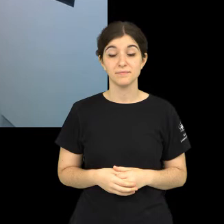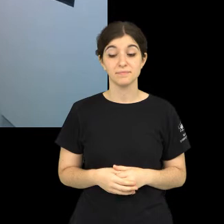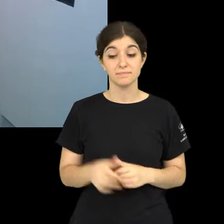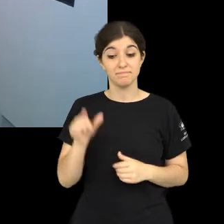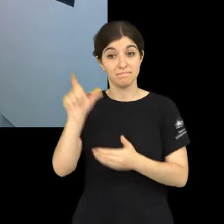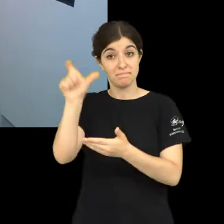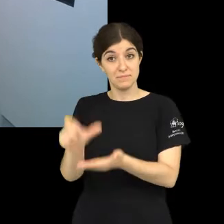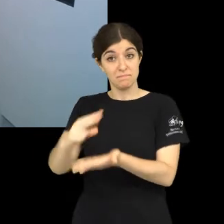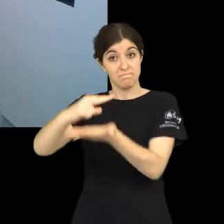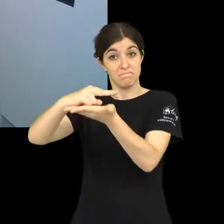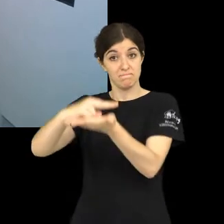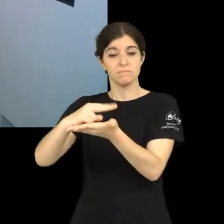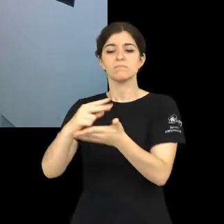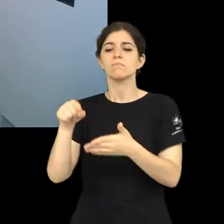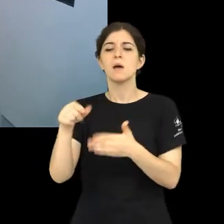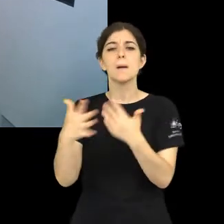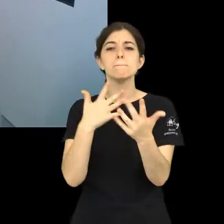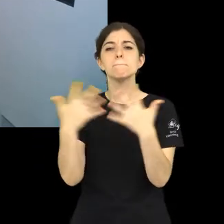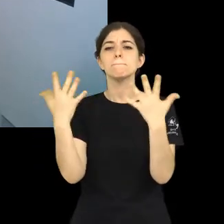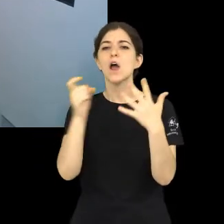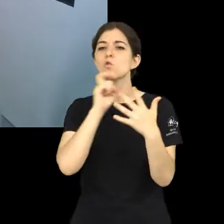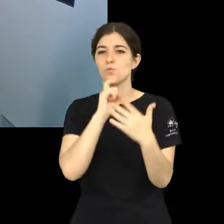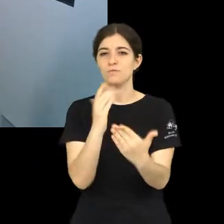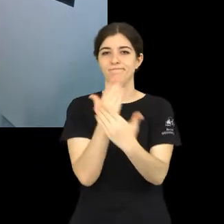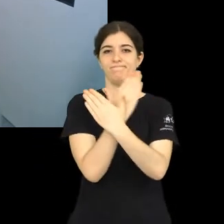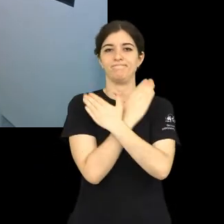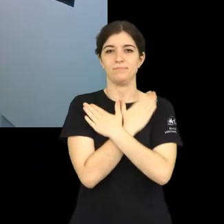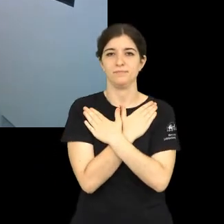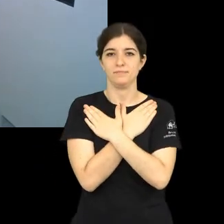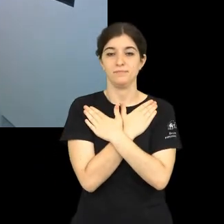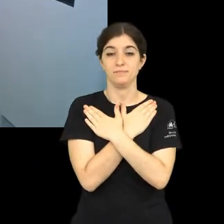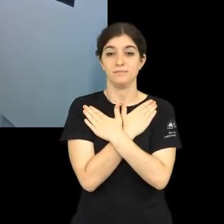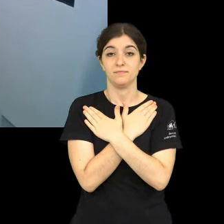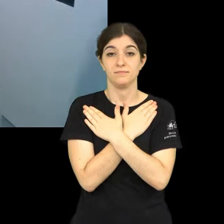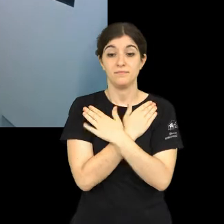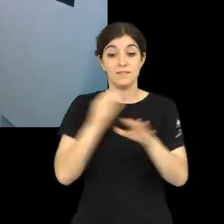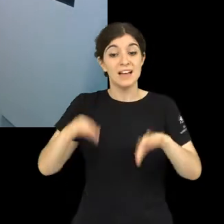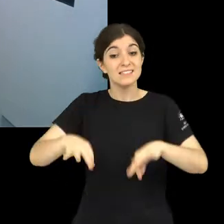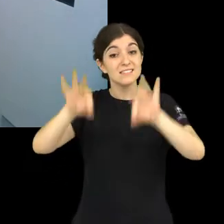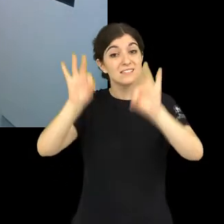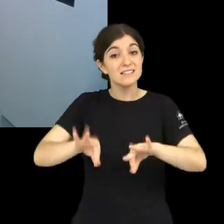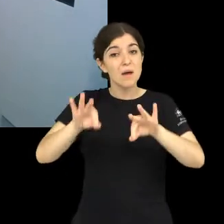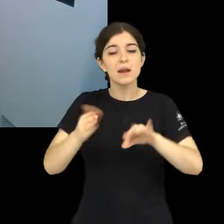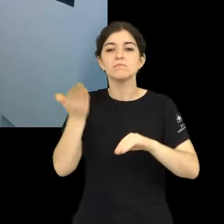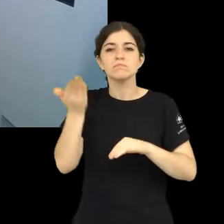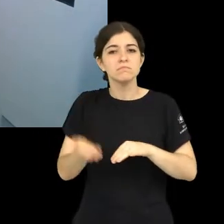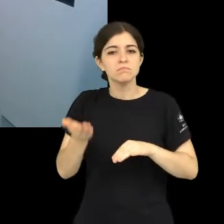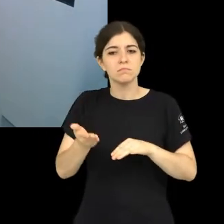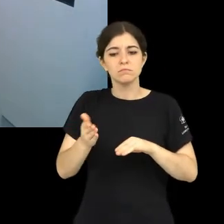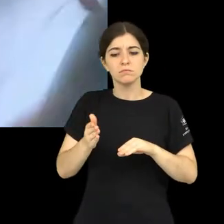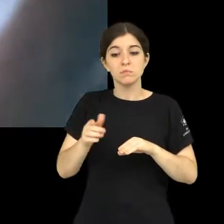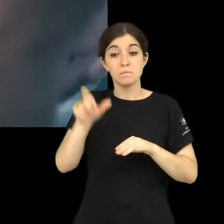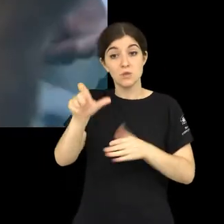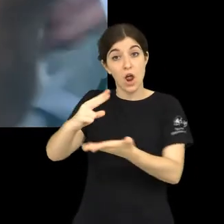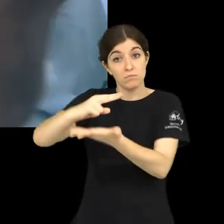Colocamos las manos encima del paciente o le decimos que las coloque. Es importante coger la tercera, agarrarla lo más